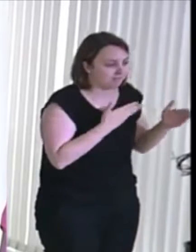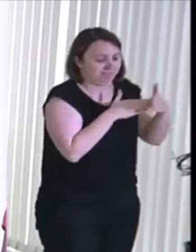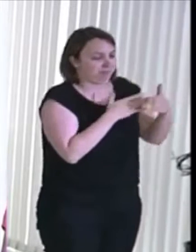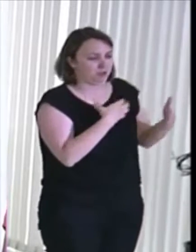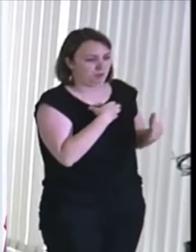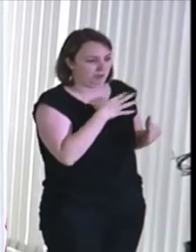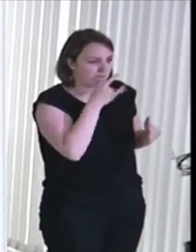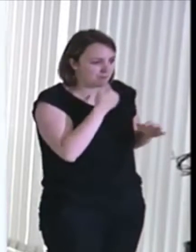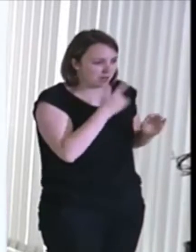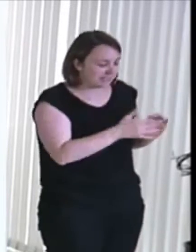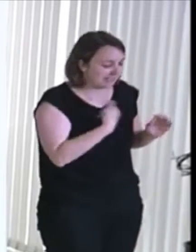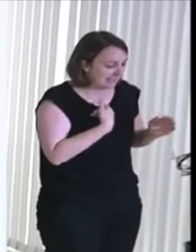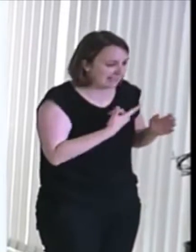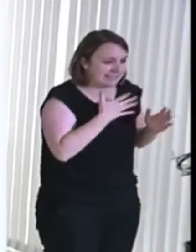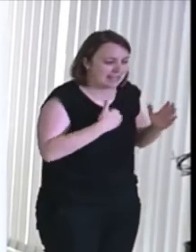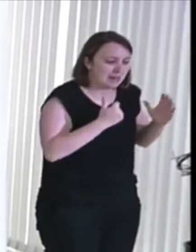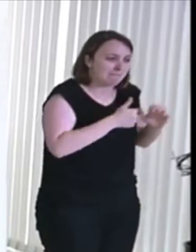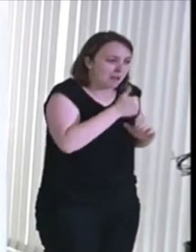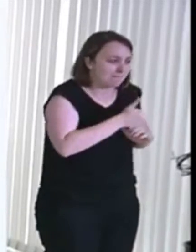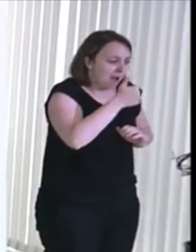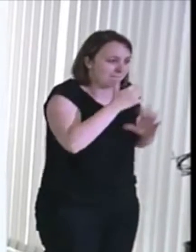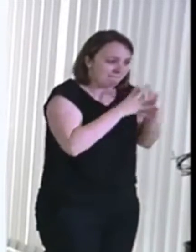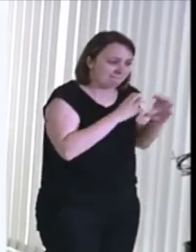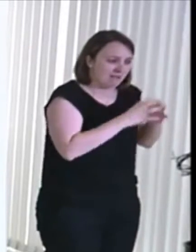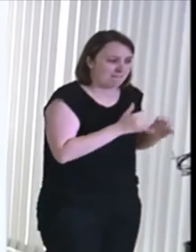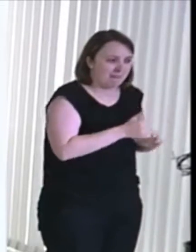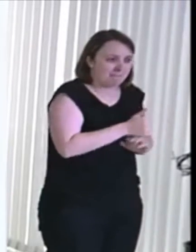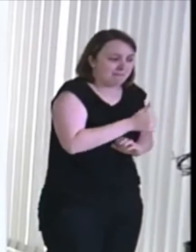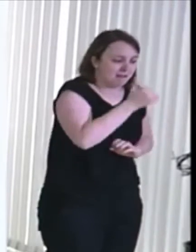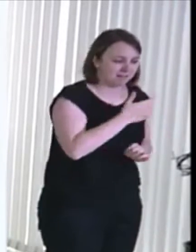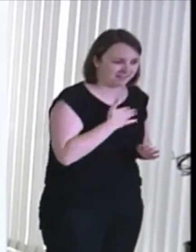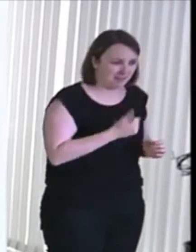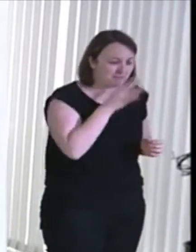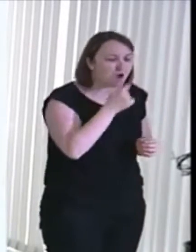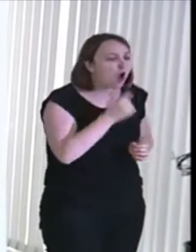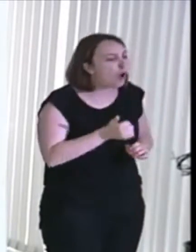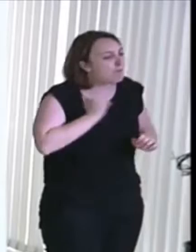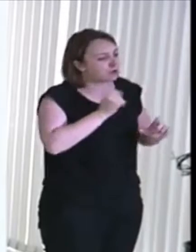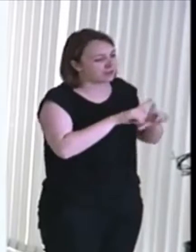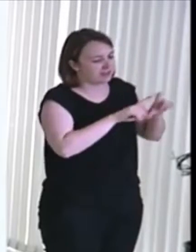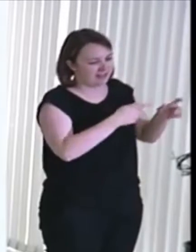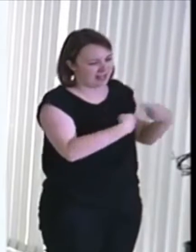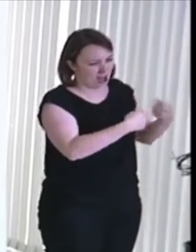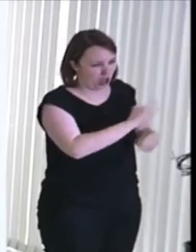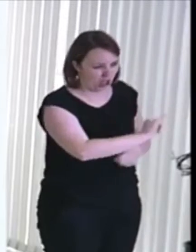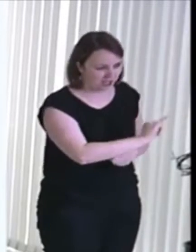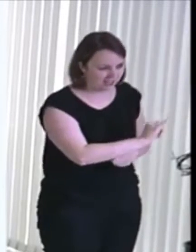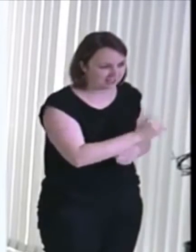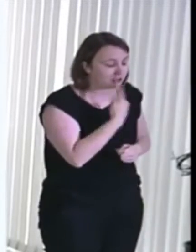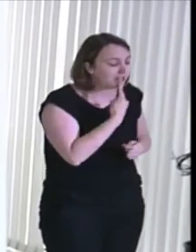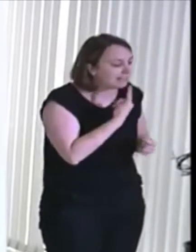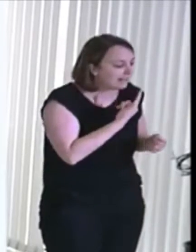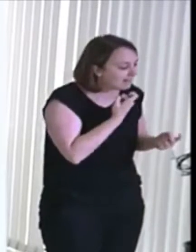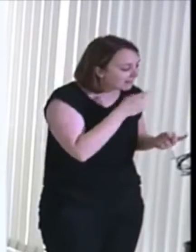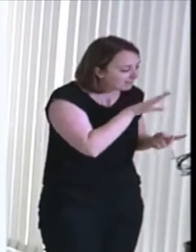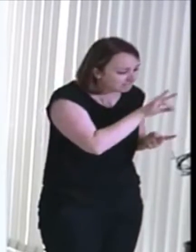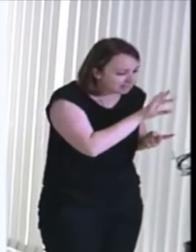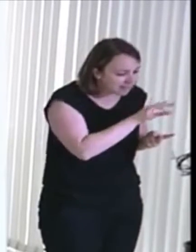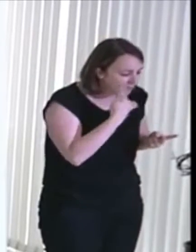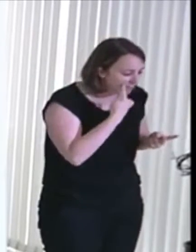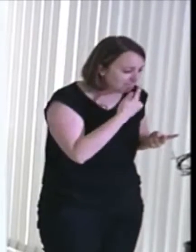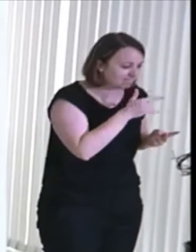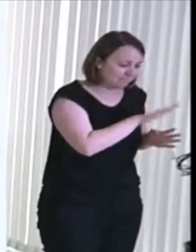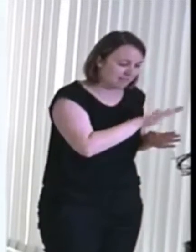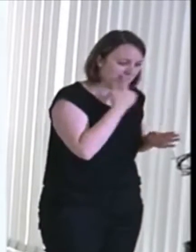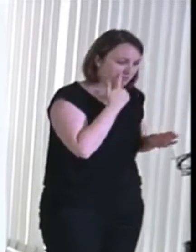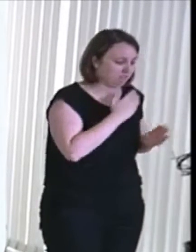un círculo vicioso. Por un lado, realmente hay tantas oportunidades de negocio que tienes que elegir, tienes que parar, tienes